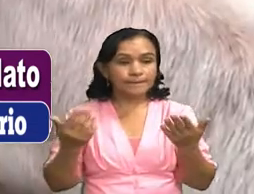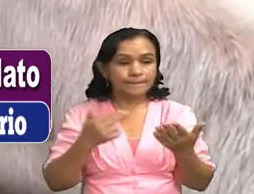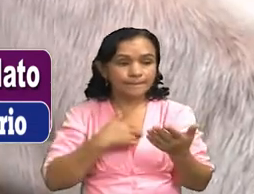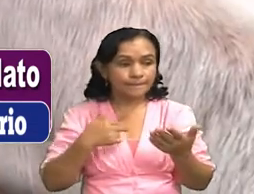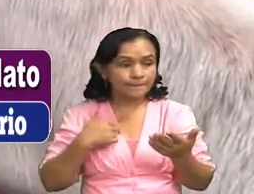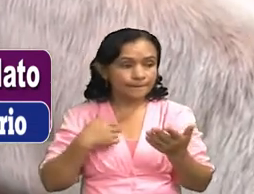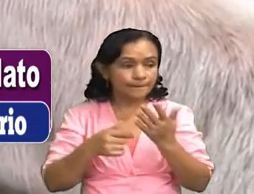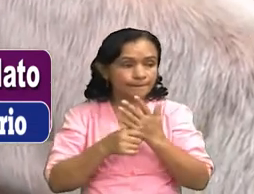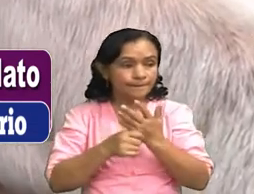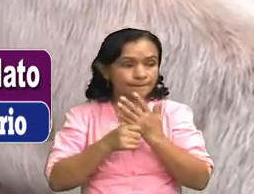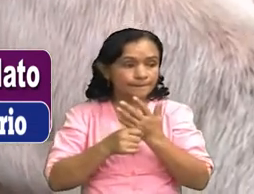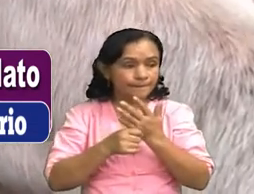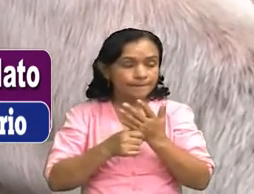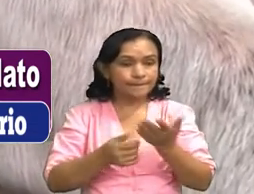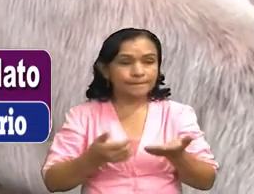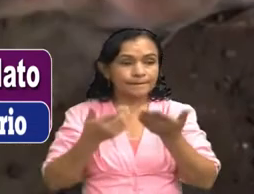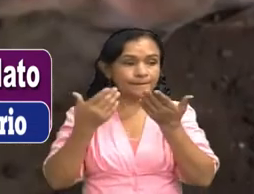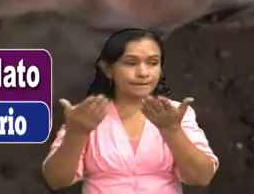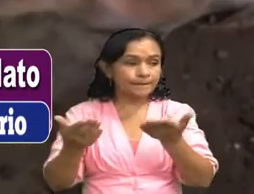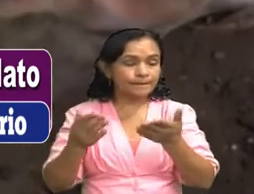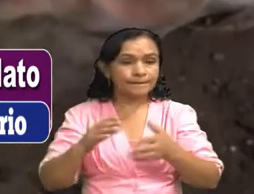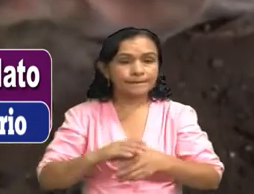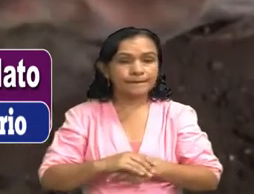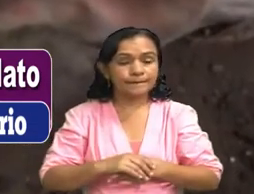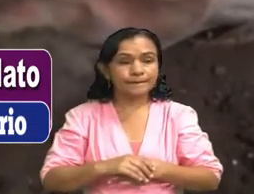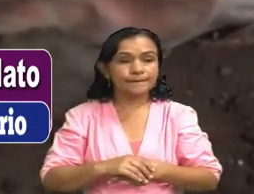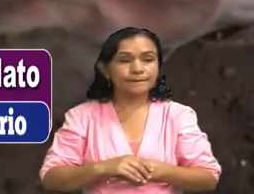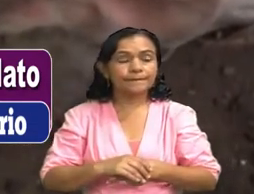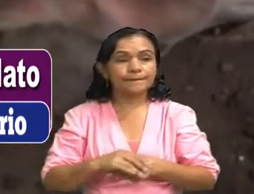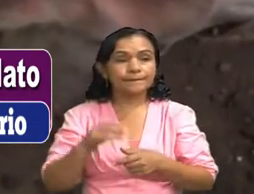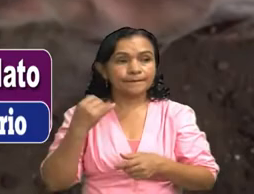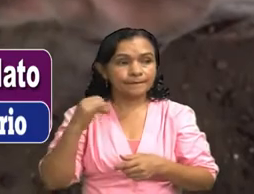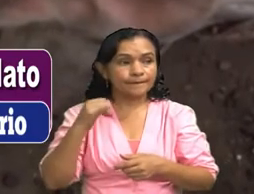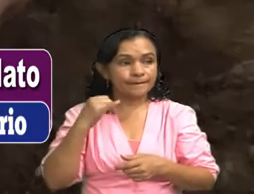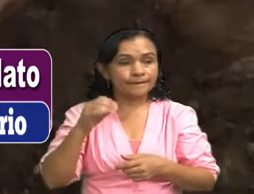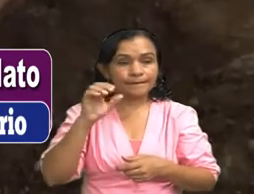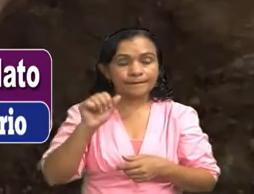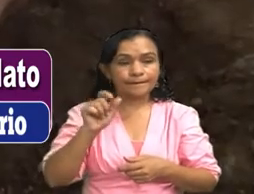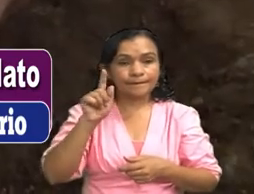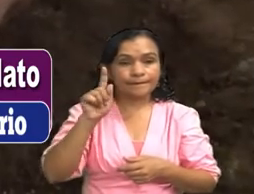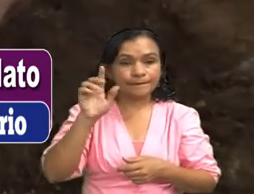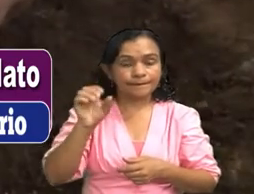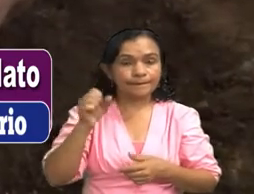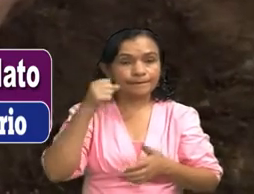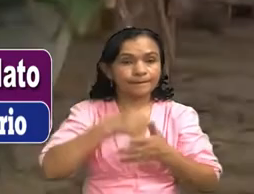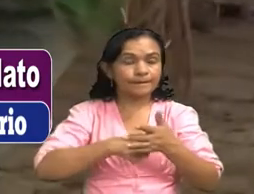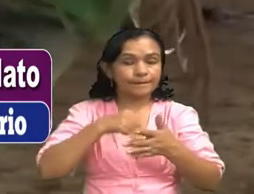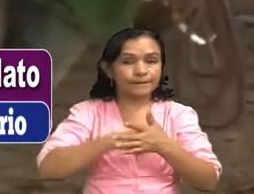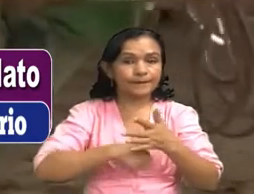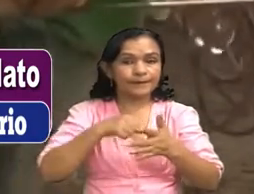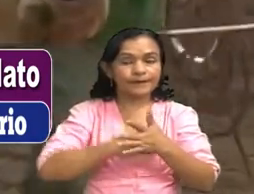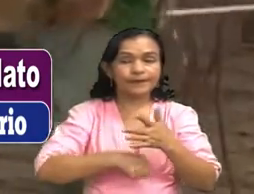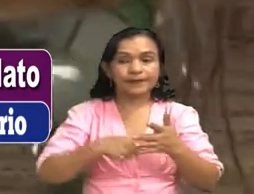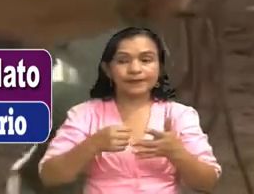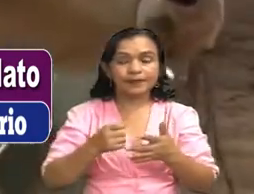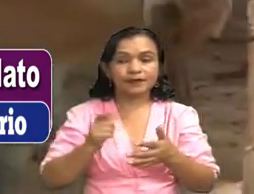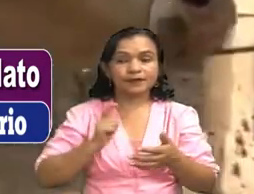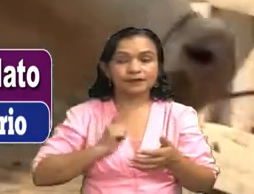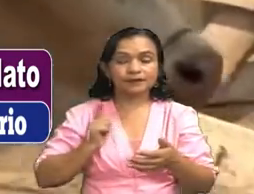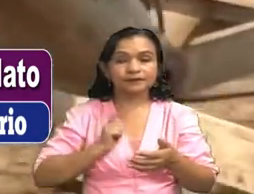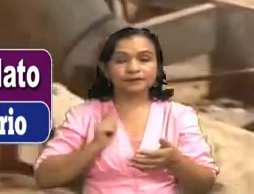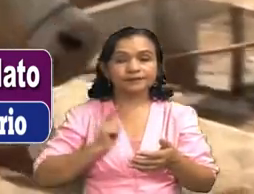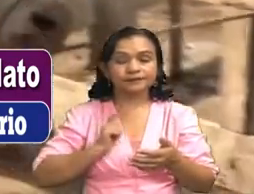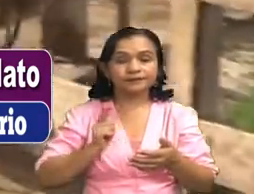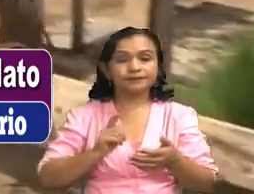mandar carne. Es que eso es caro, mandar para ahí. Entonces sí tenés un acto que está fortalecido, porque además también tiene una